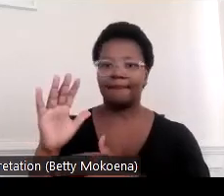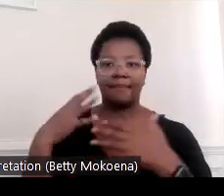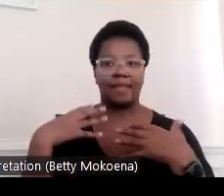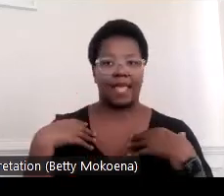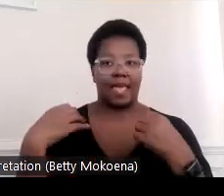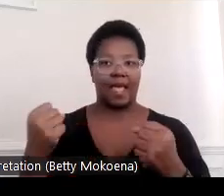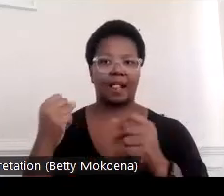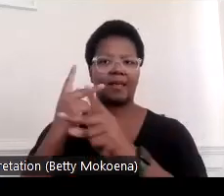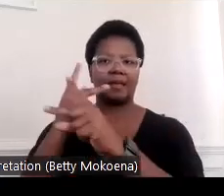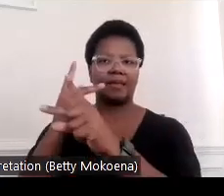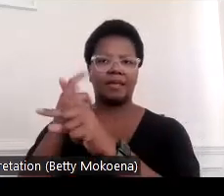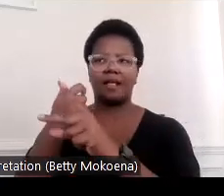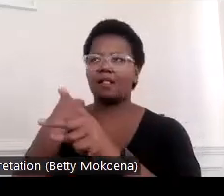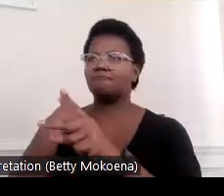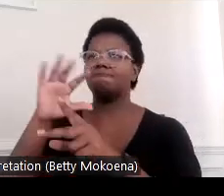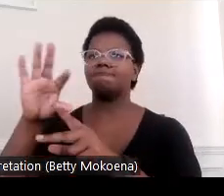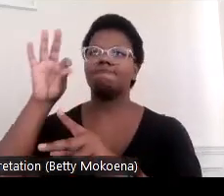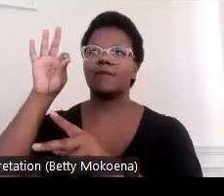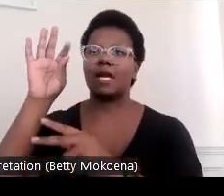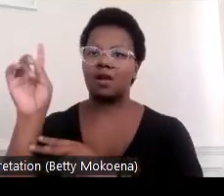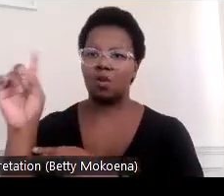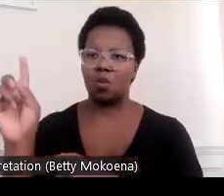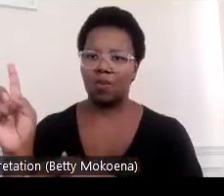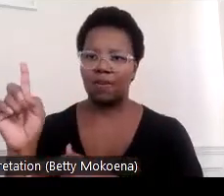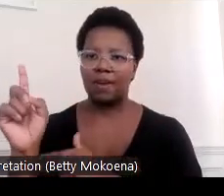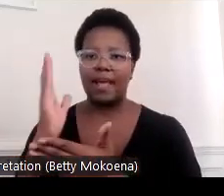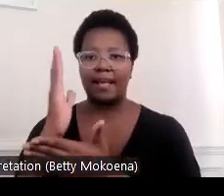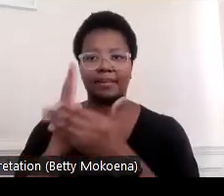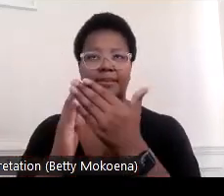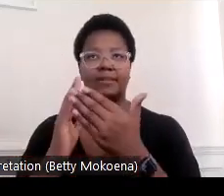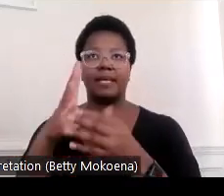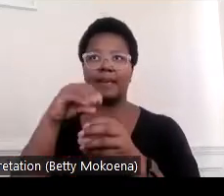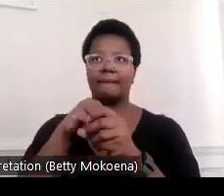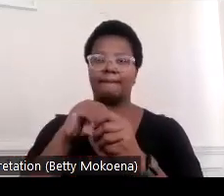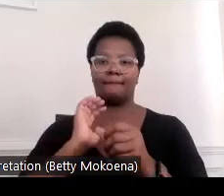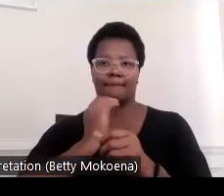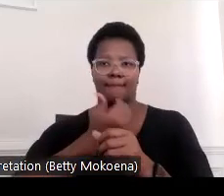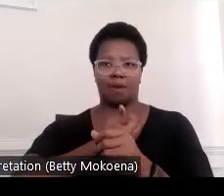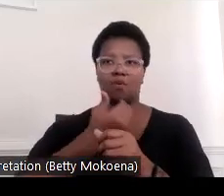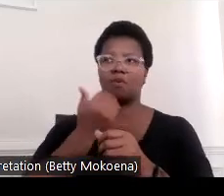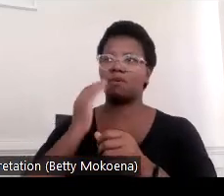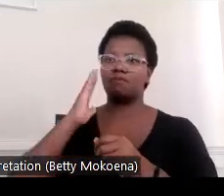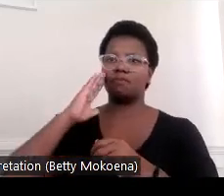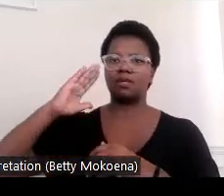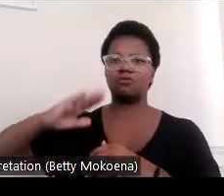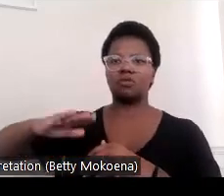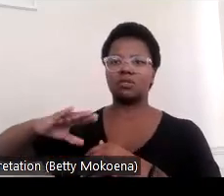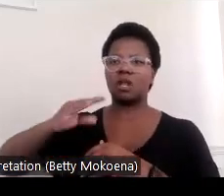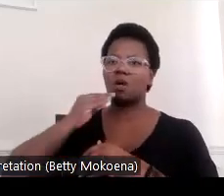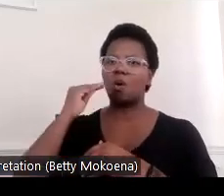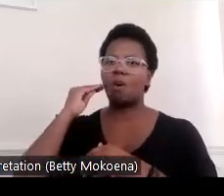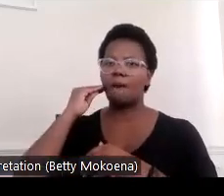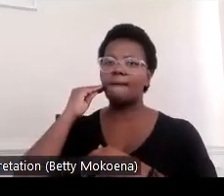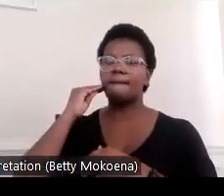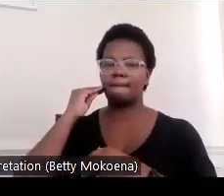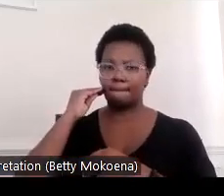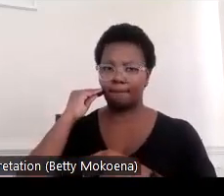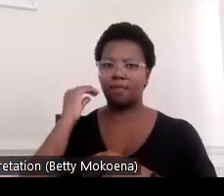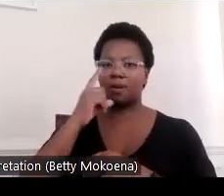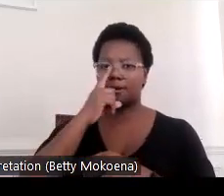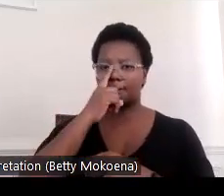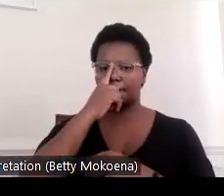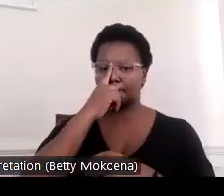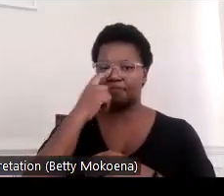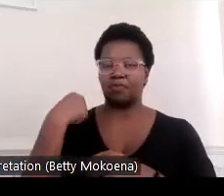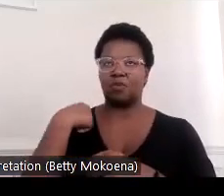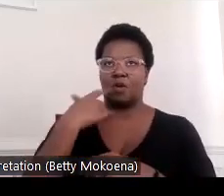alguna otra lección sería donde conseguir su cuidado médico sabemos que en algunos casos por ejemplo los hogares residenciales